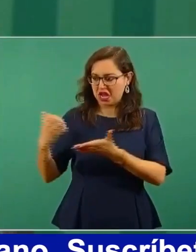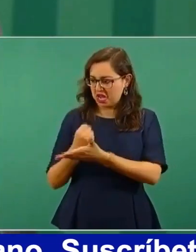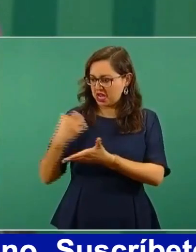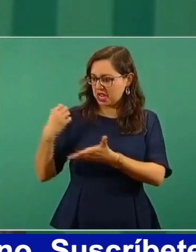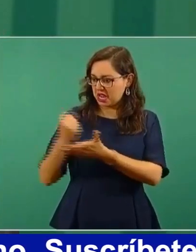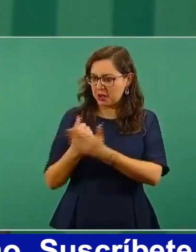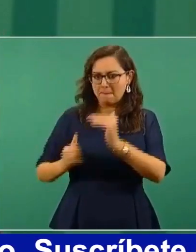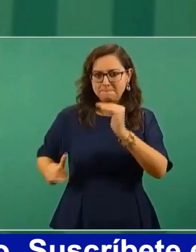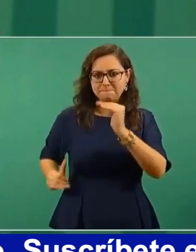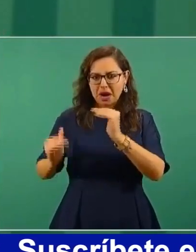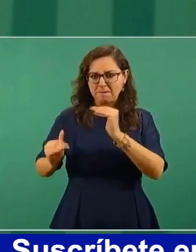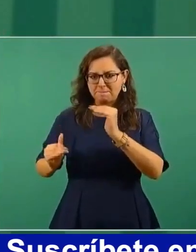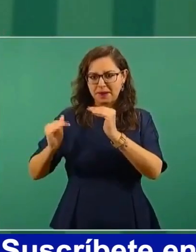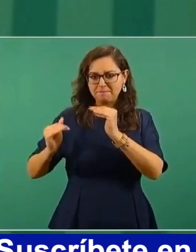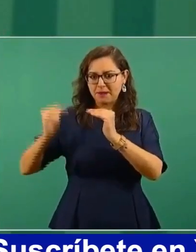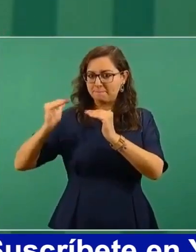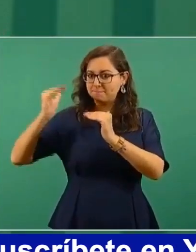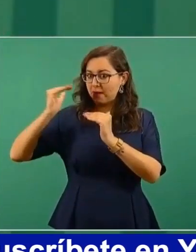elección.